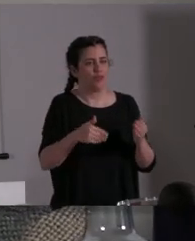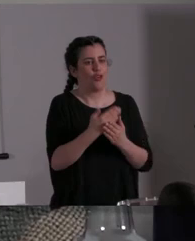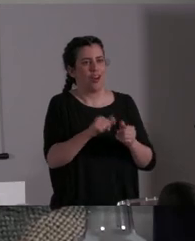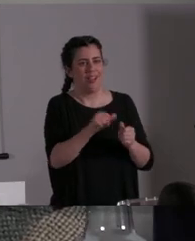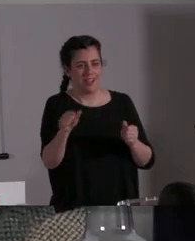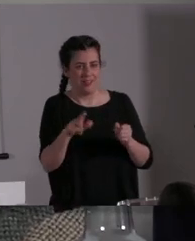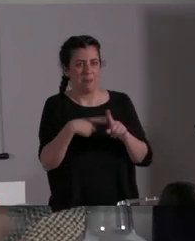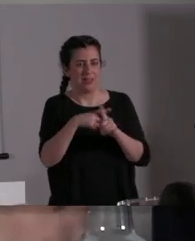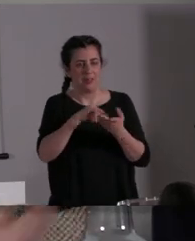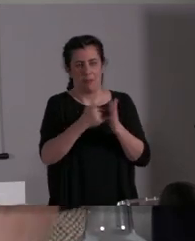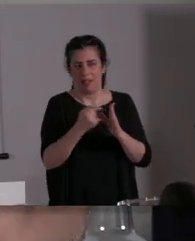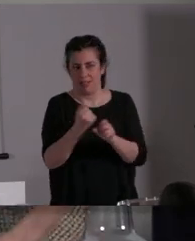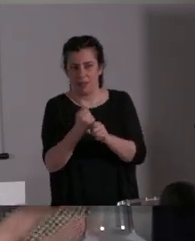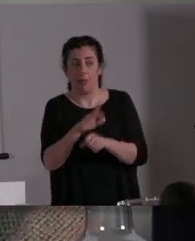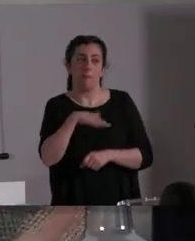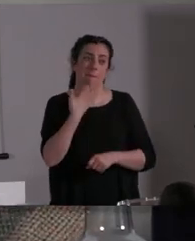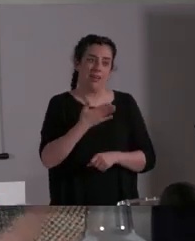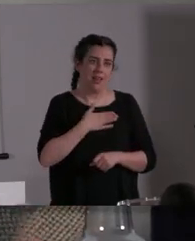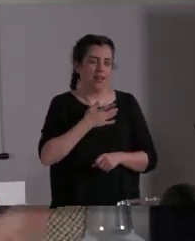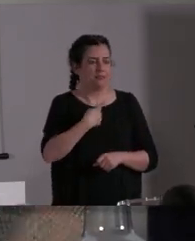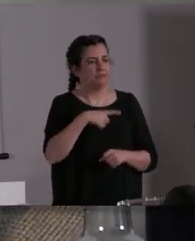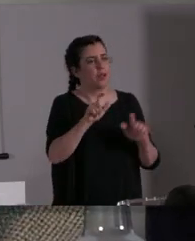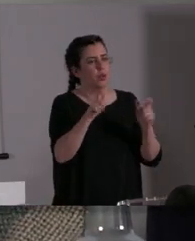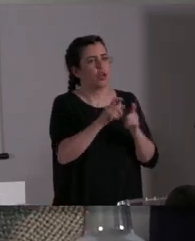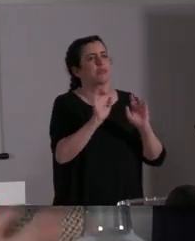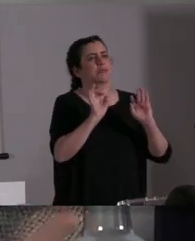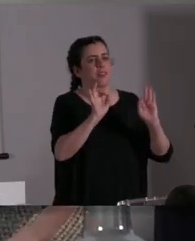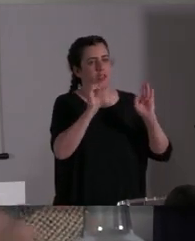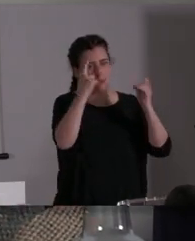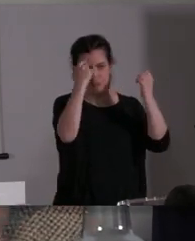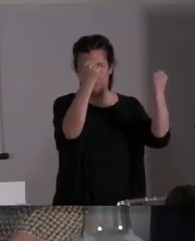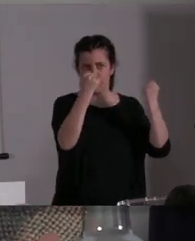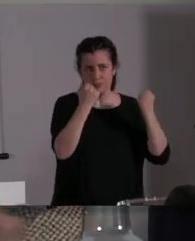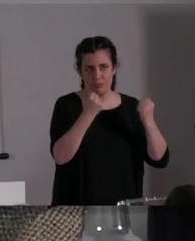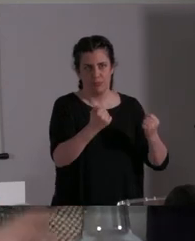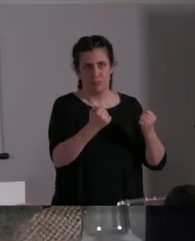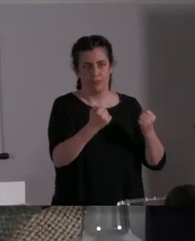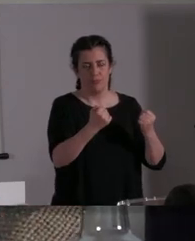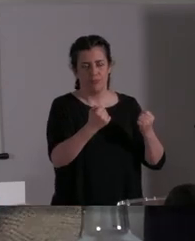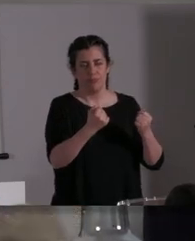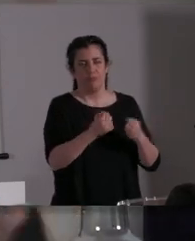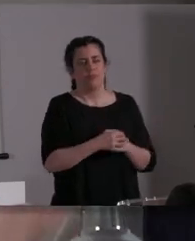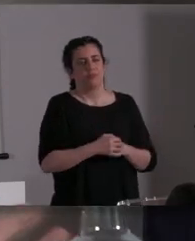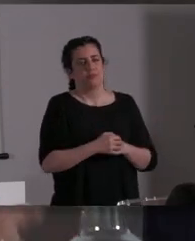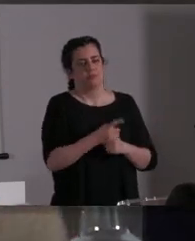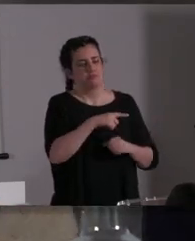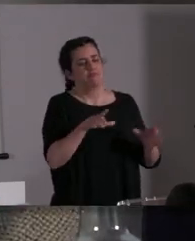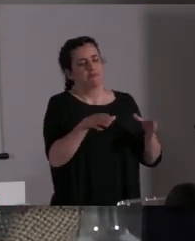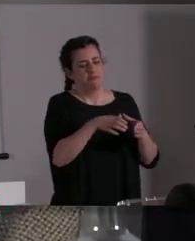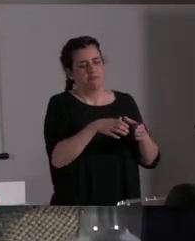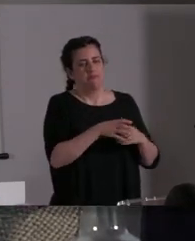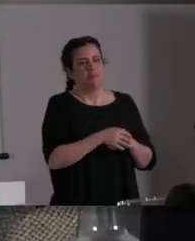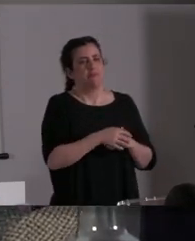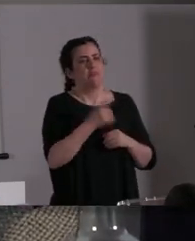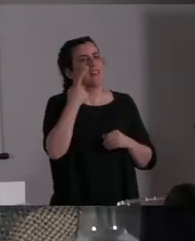Mañana tendremos una reunión exprofeso de expertos y expertas donde nos pondremos como